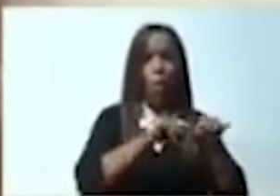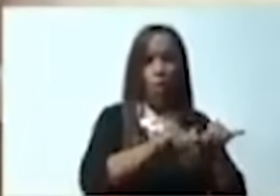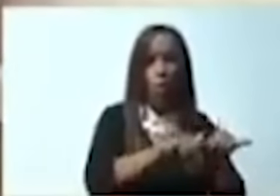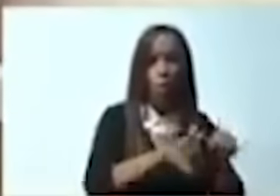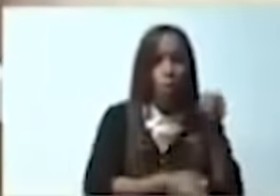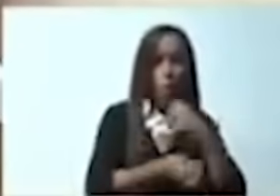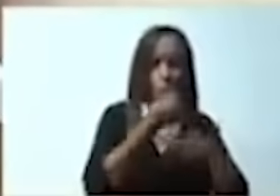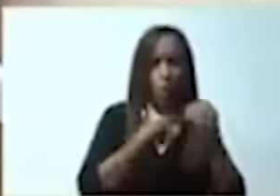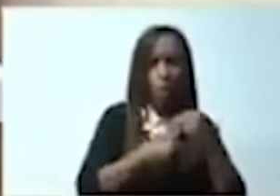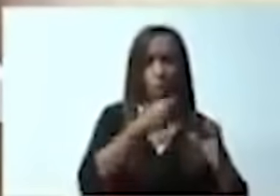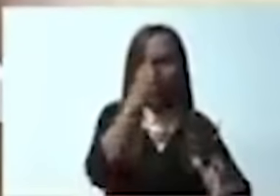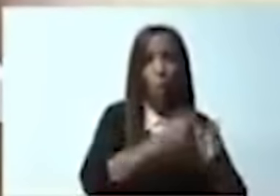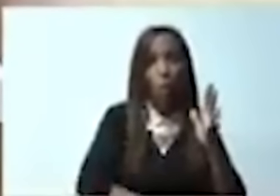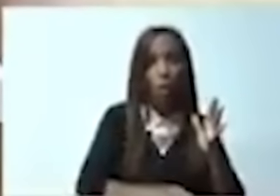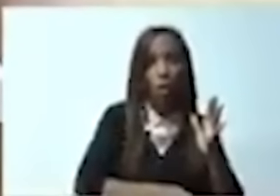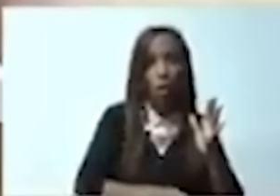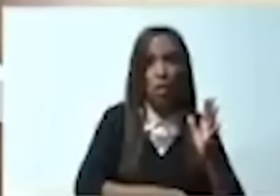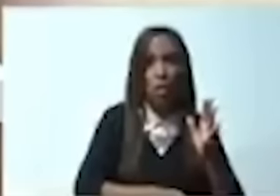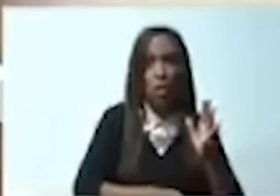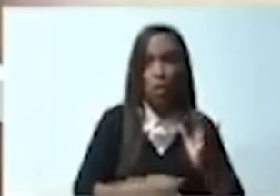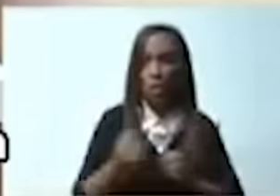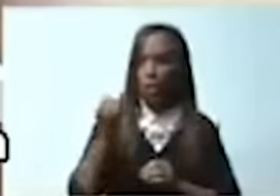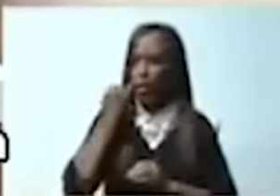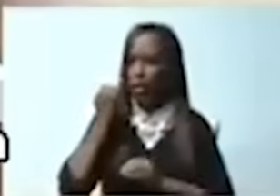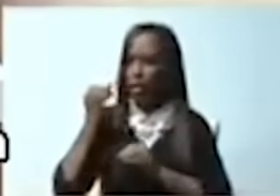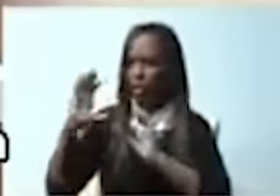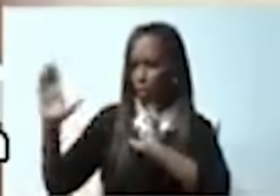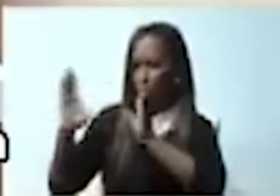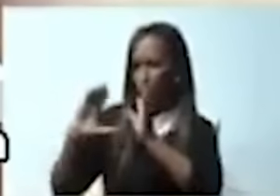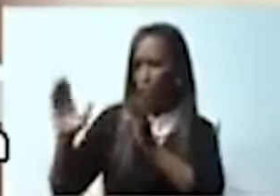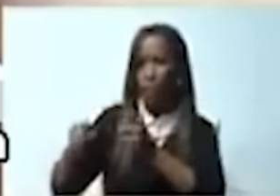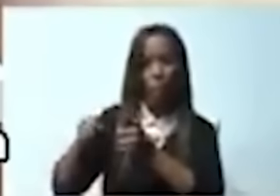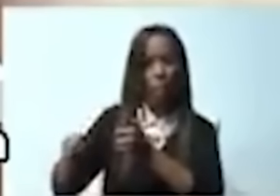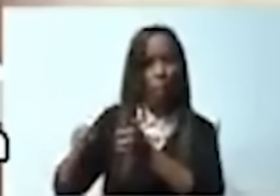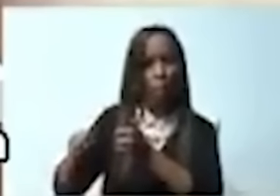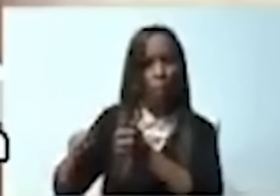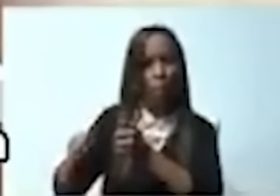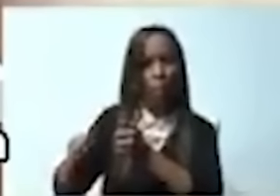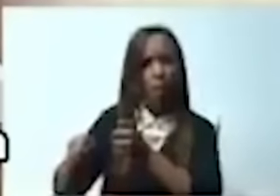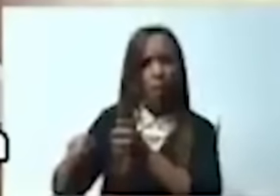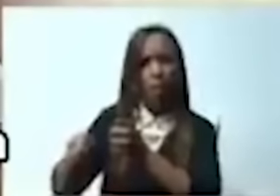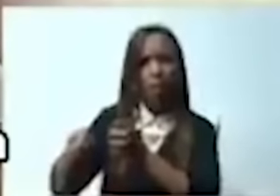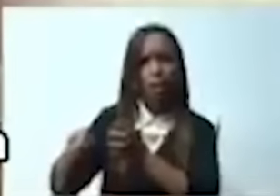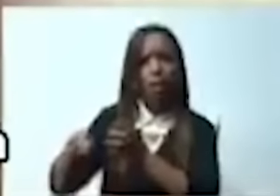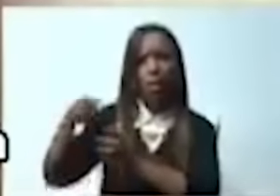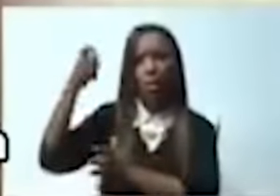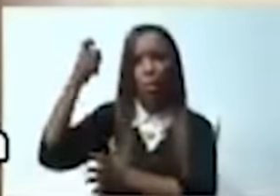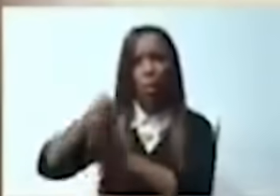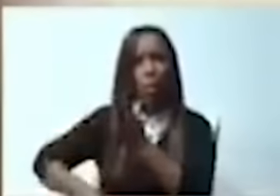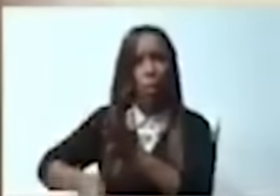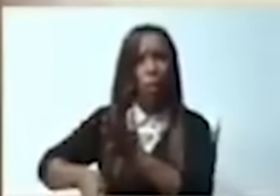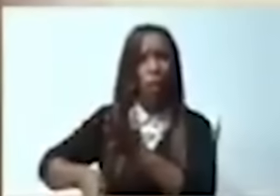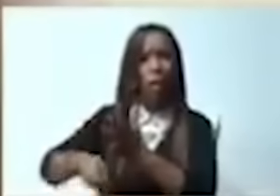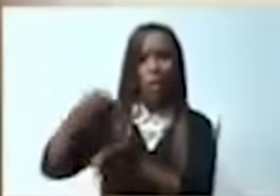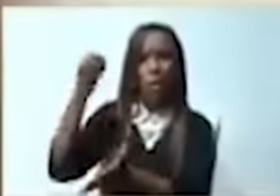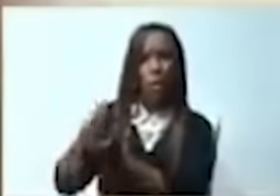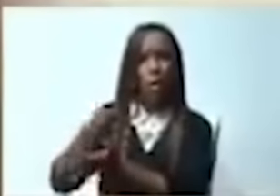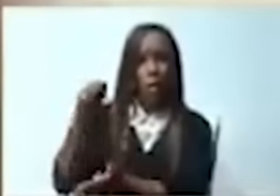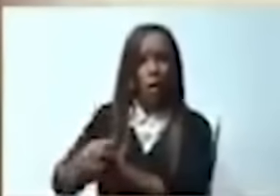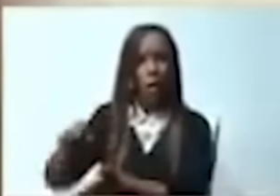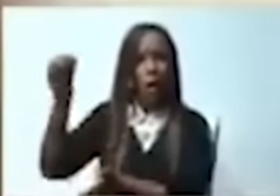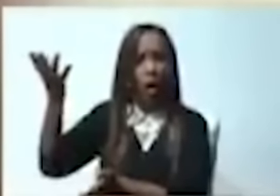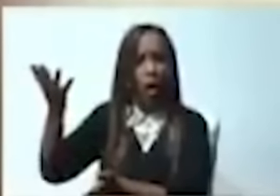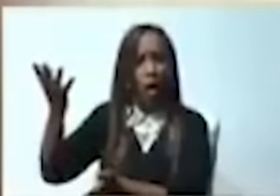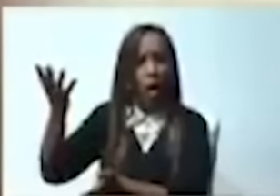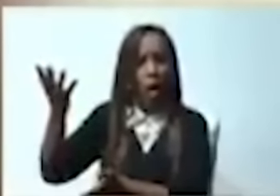impositivos más regresi quiere decir que carga más a quienes menos tienen y carga menos